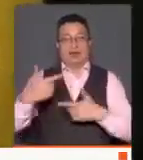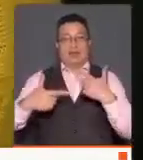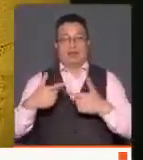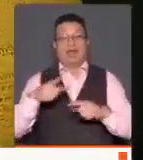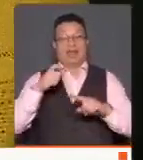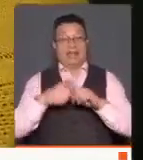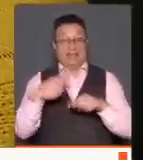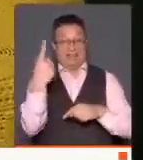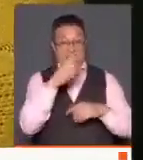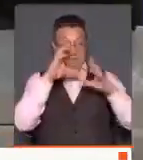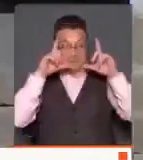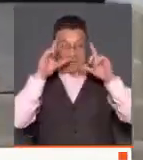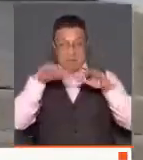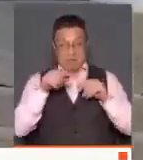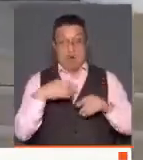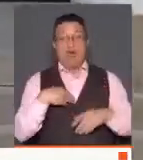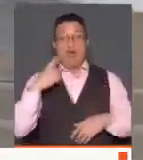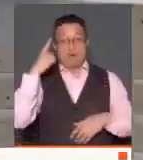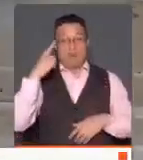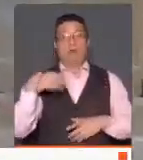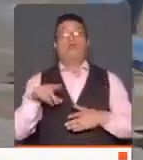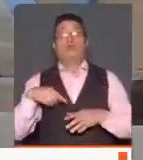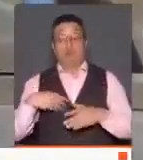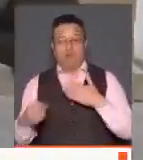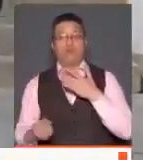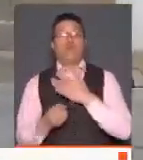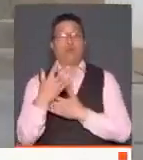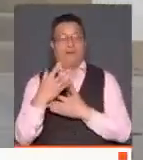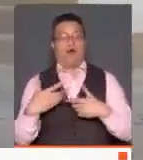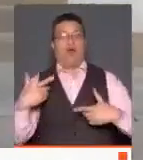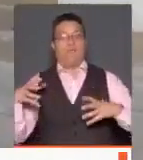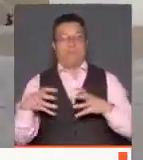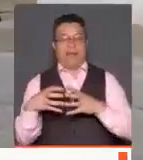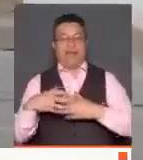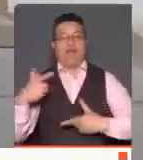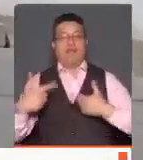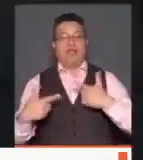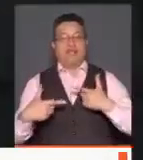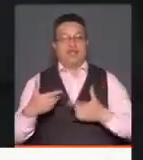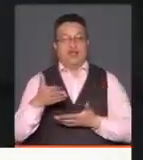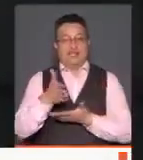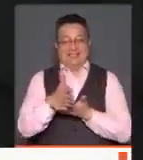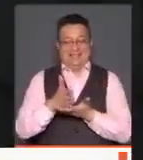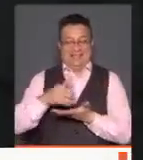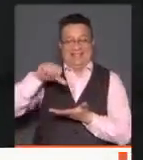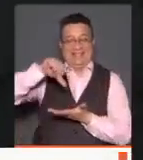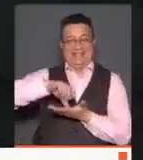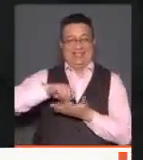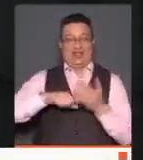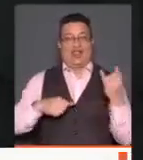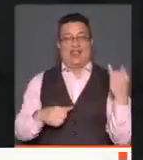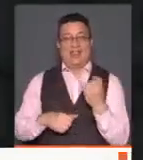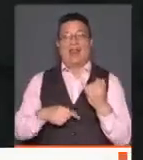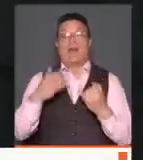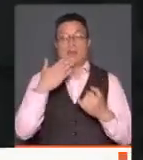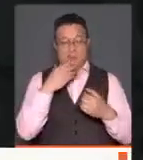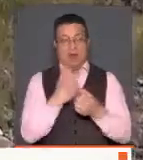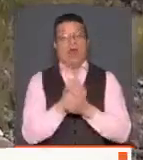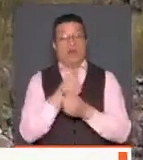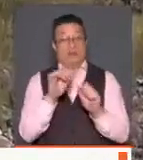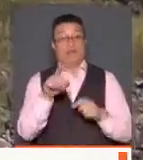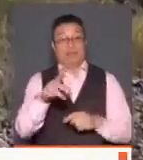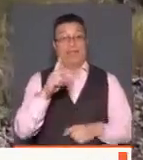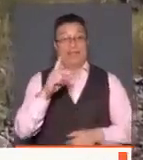misma falange buscan establecer un nuevo referente de centro-izquierda, idea que impulsa el también renunciado militante